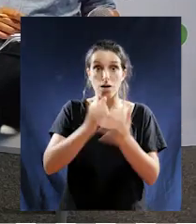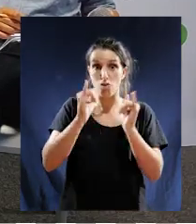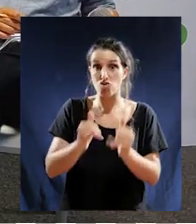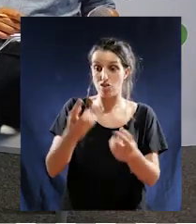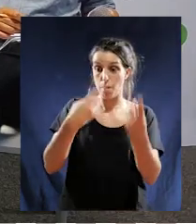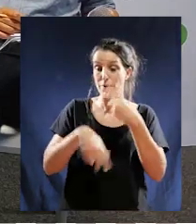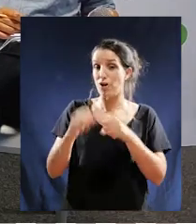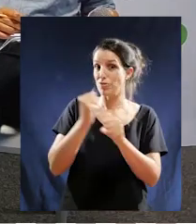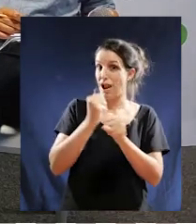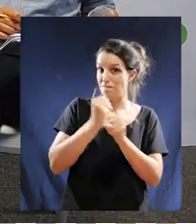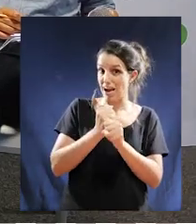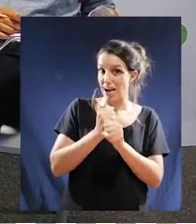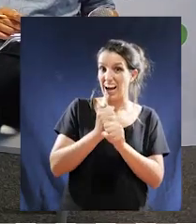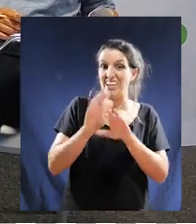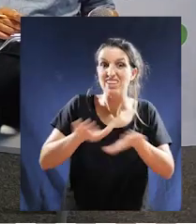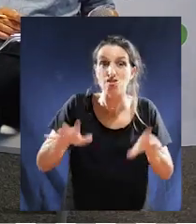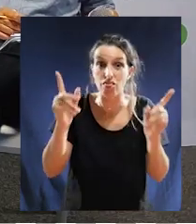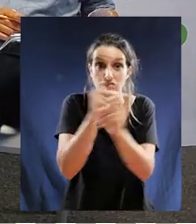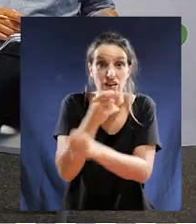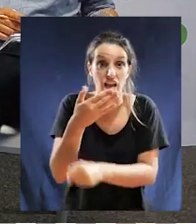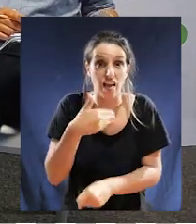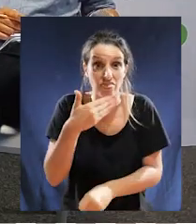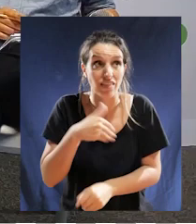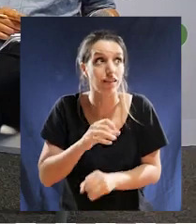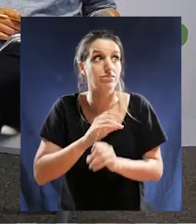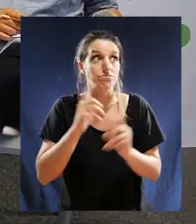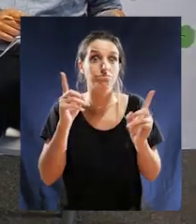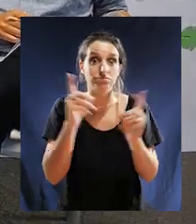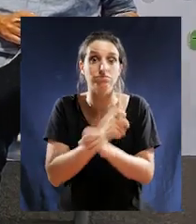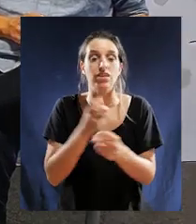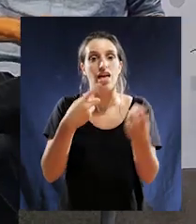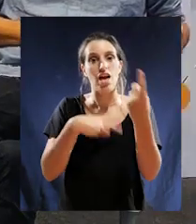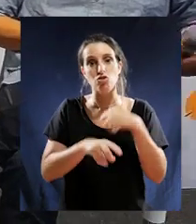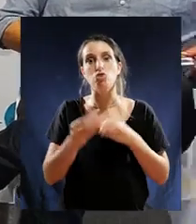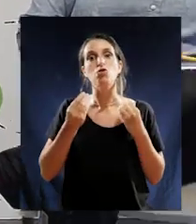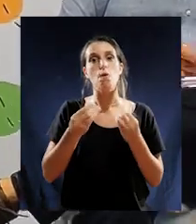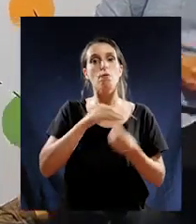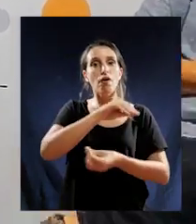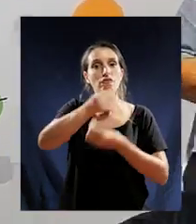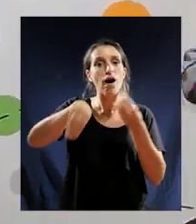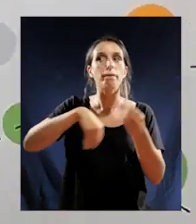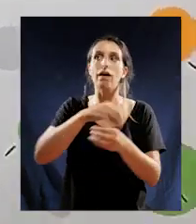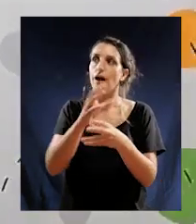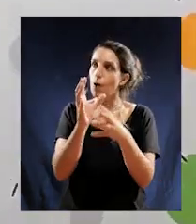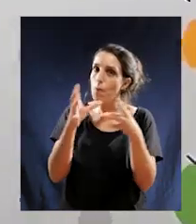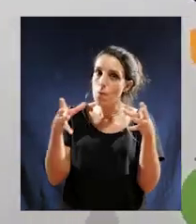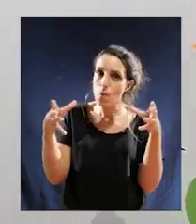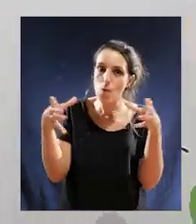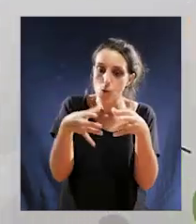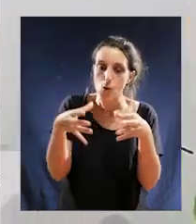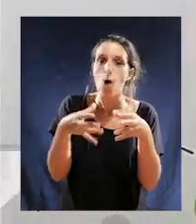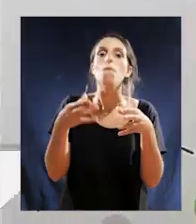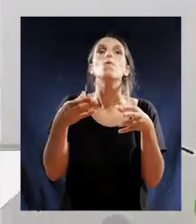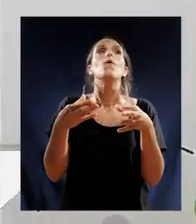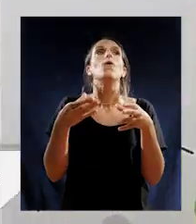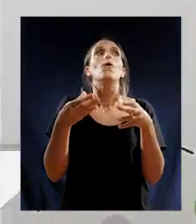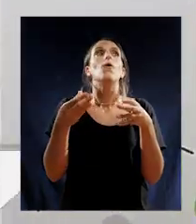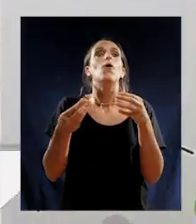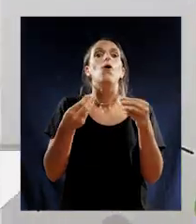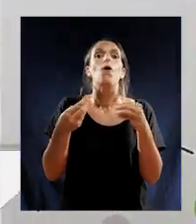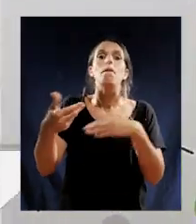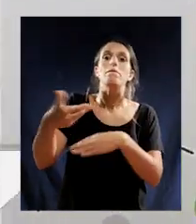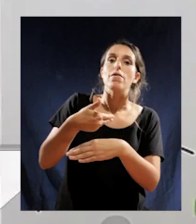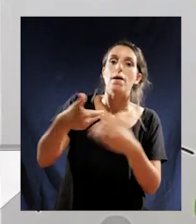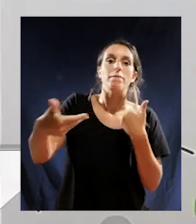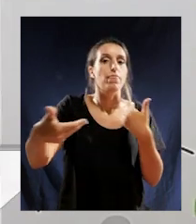que estemos allí que no estemos después nos tenemos disponibles para sus necesidades y sus requerimientos así que se arma los entornos familiares toda